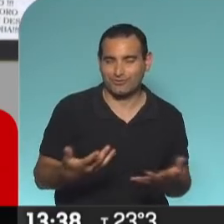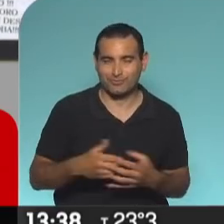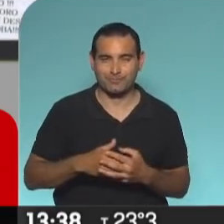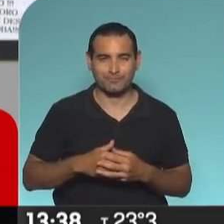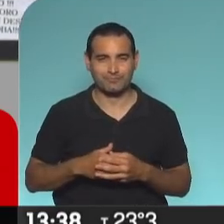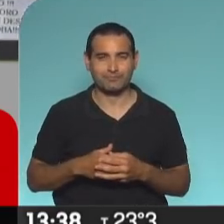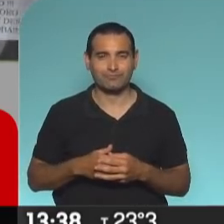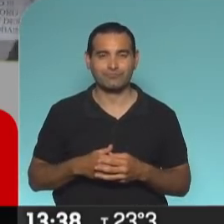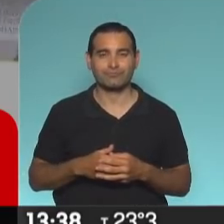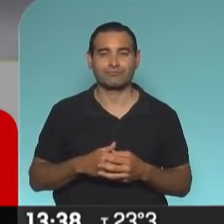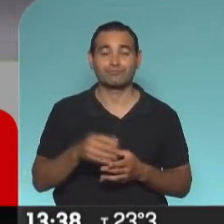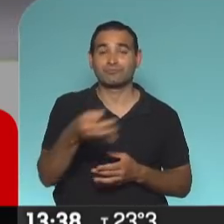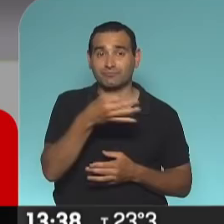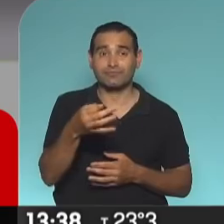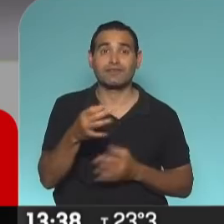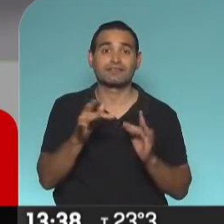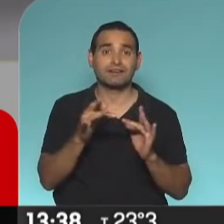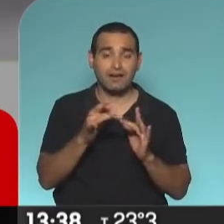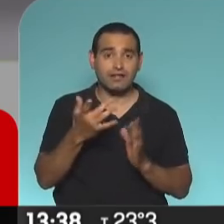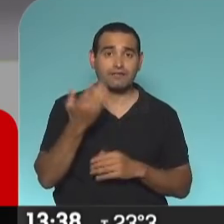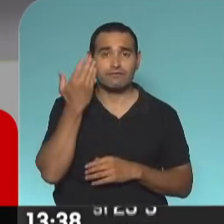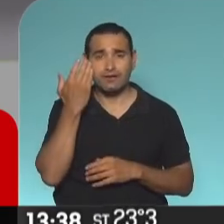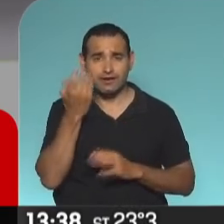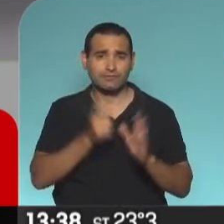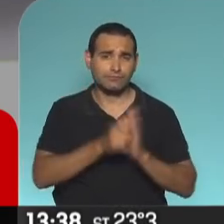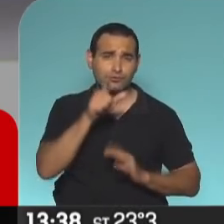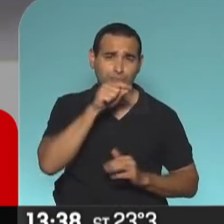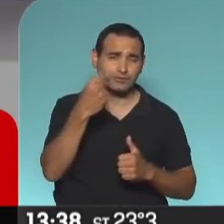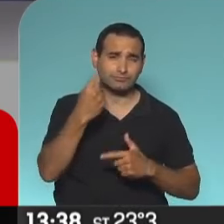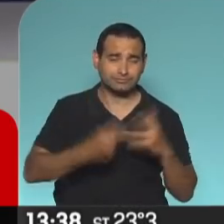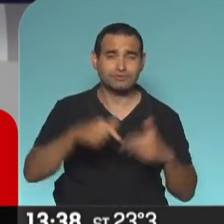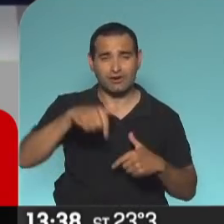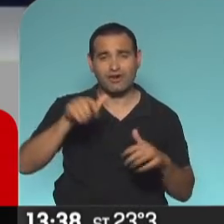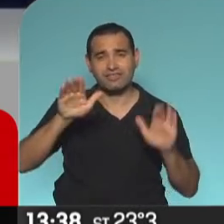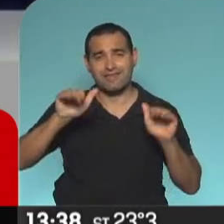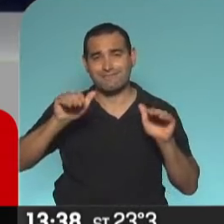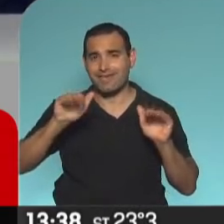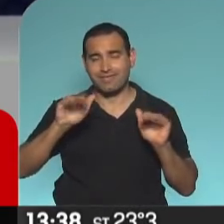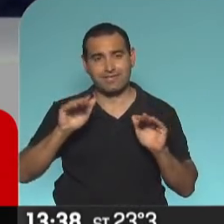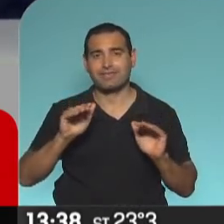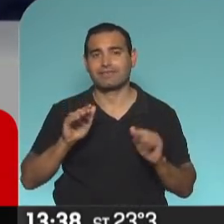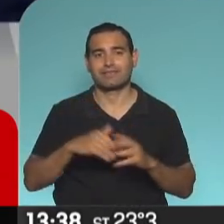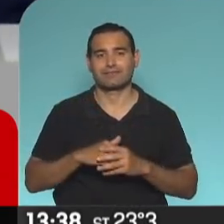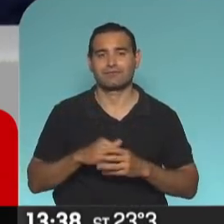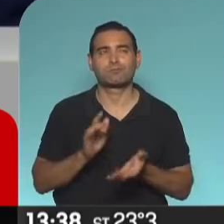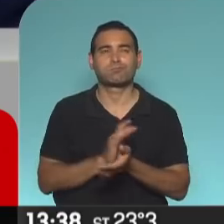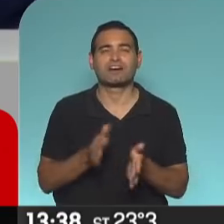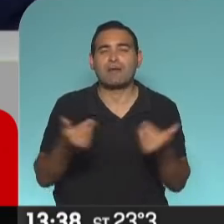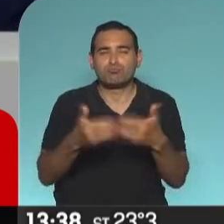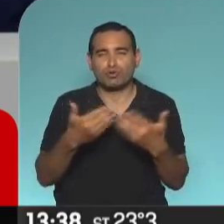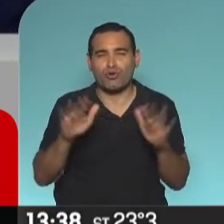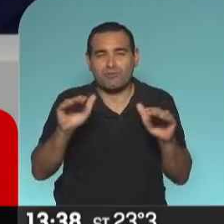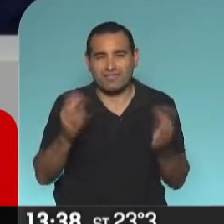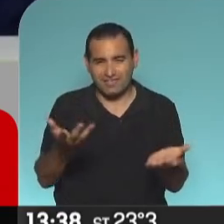dentro de lo que implican las redes sociales, que son por estas horas el lugar donde se lo está despidiendo de manera más rápida, por decirlo de